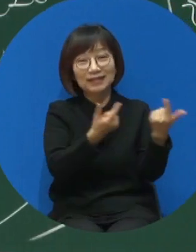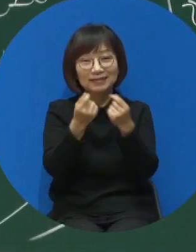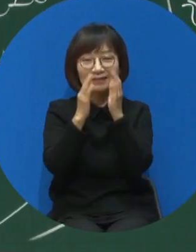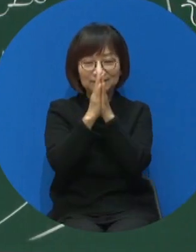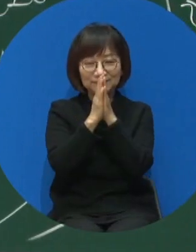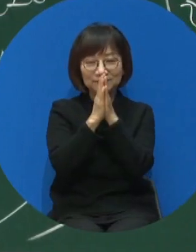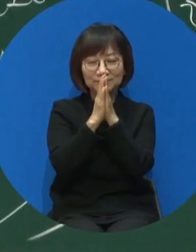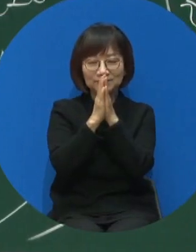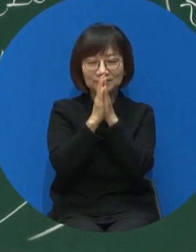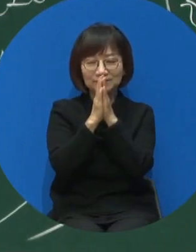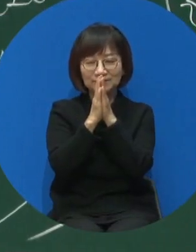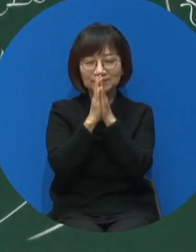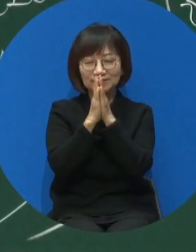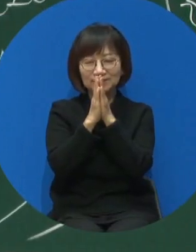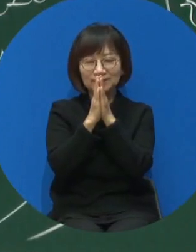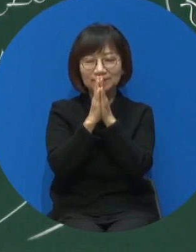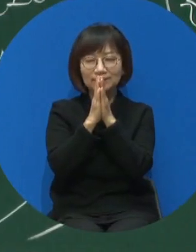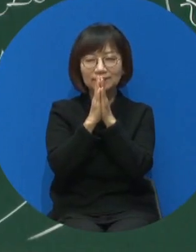tenemos